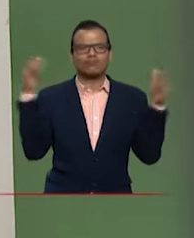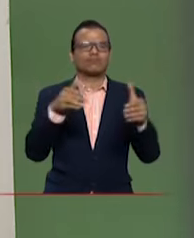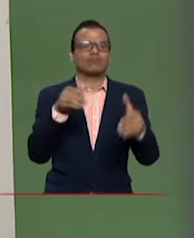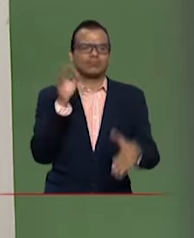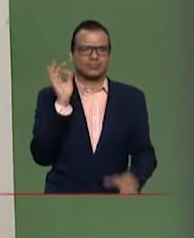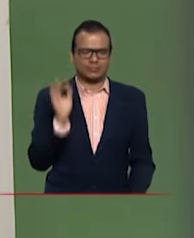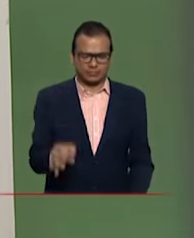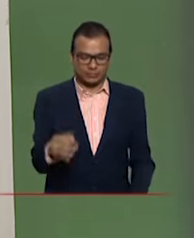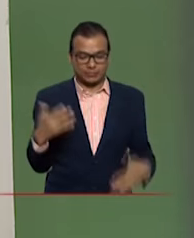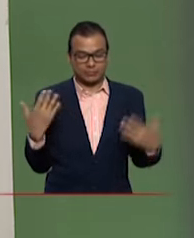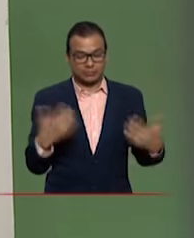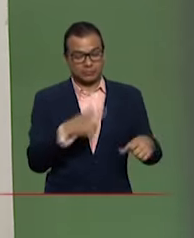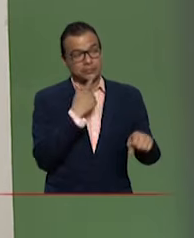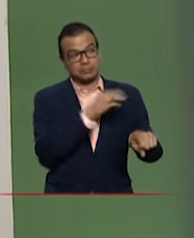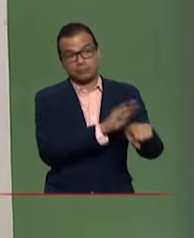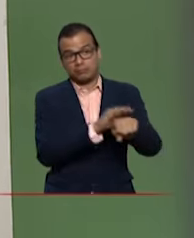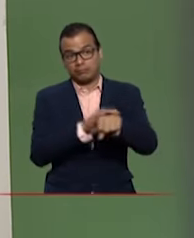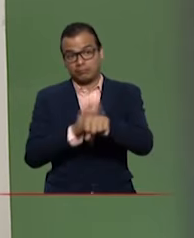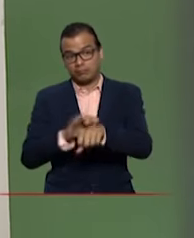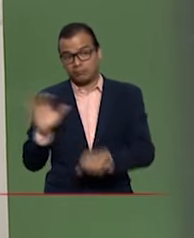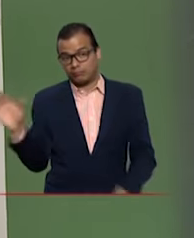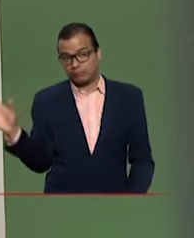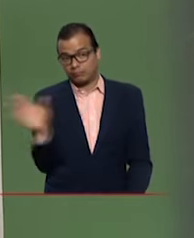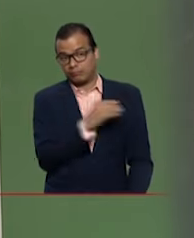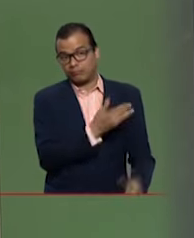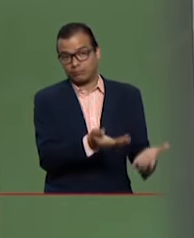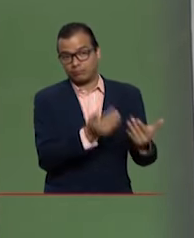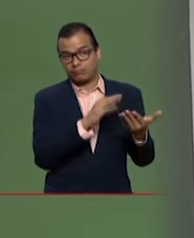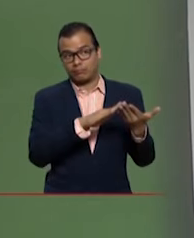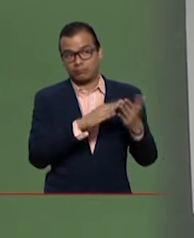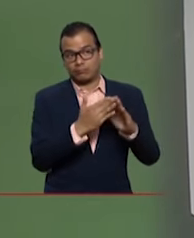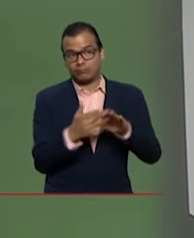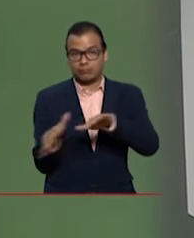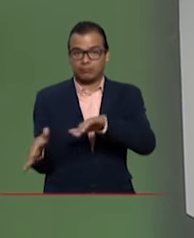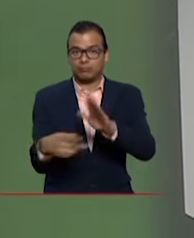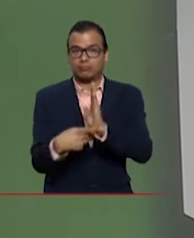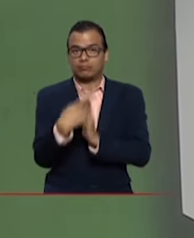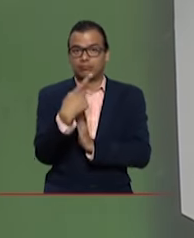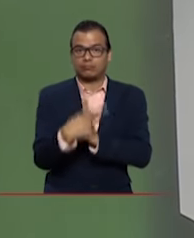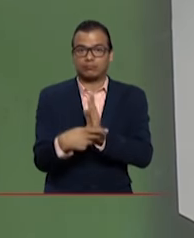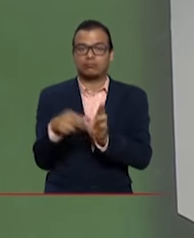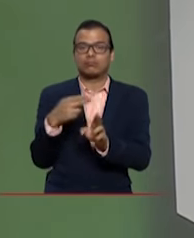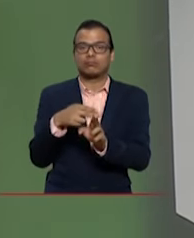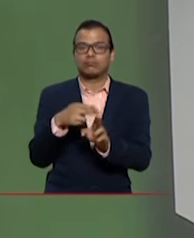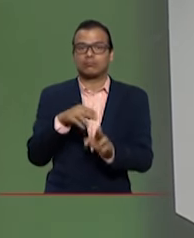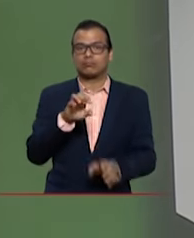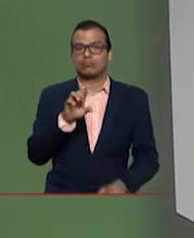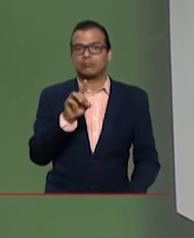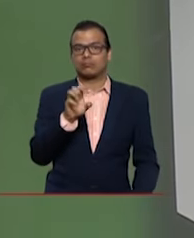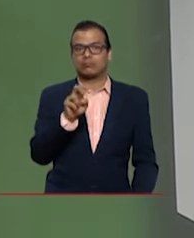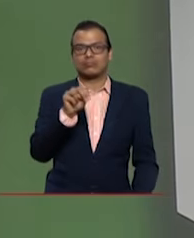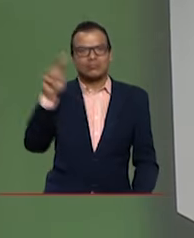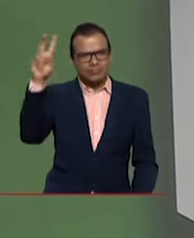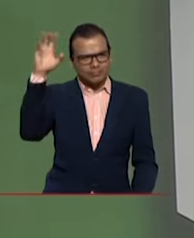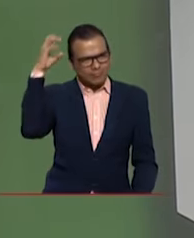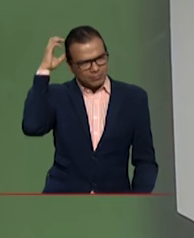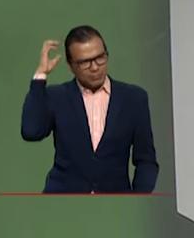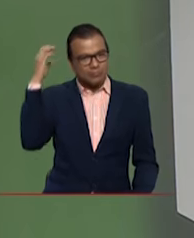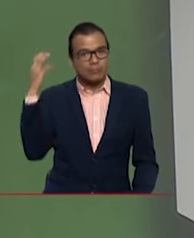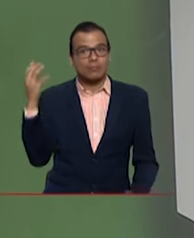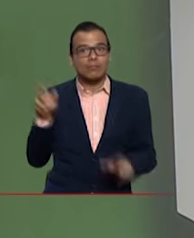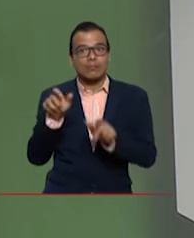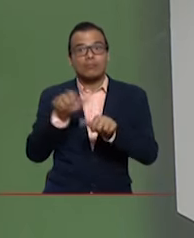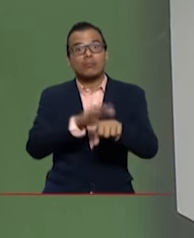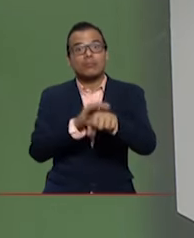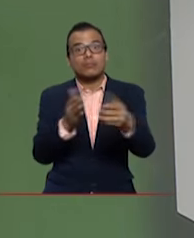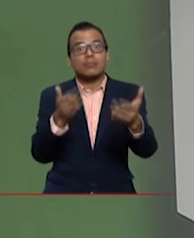allá estaremos. Invitación abierta para toda la comunidad. El proyecto agroindustrial El Edén en Pance, que se viene promocionando en redes